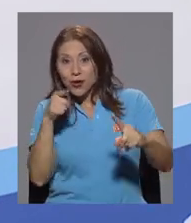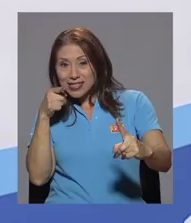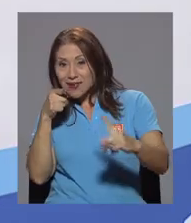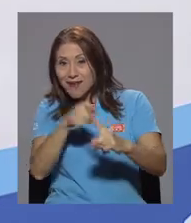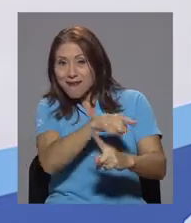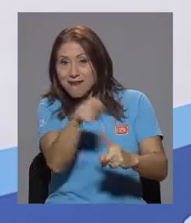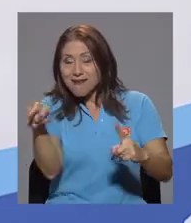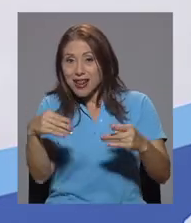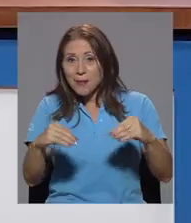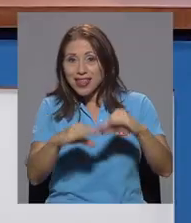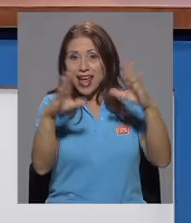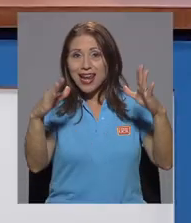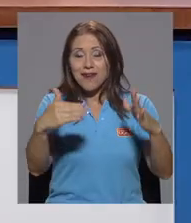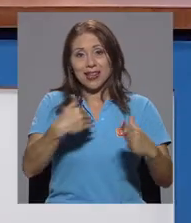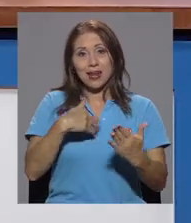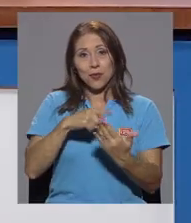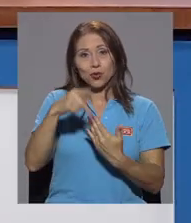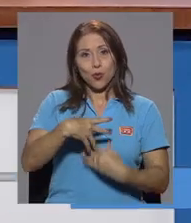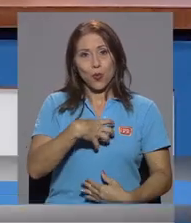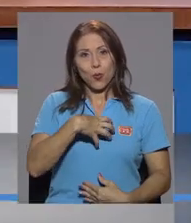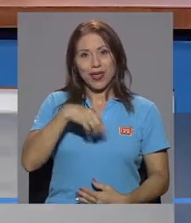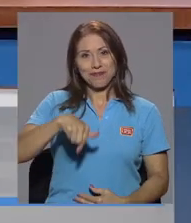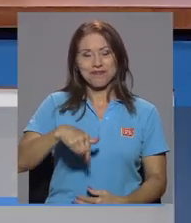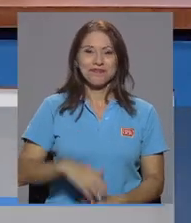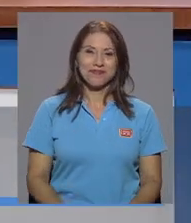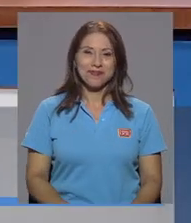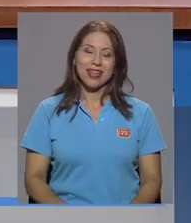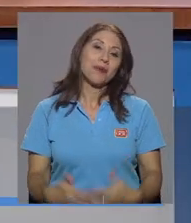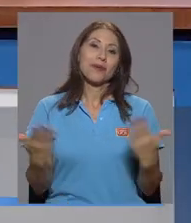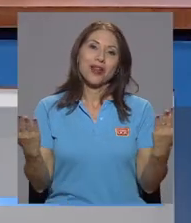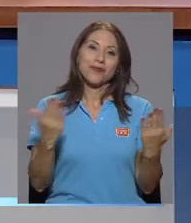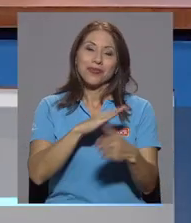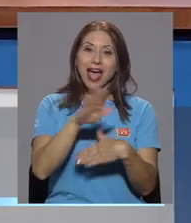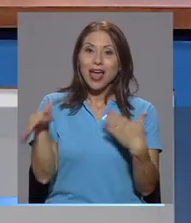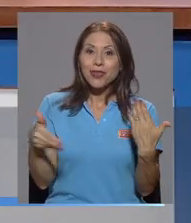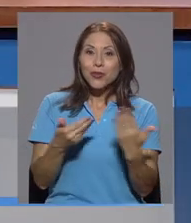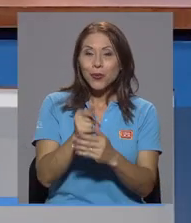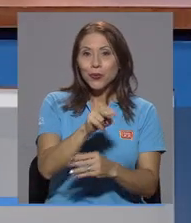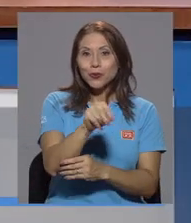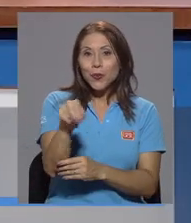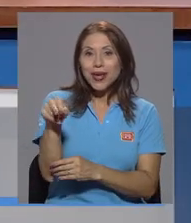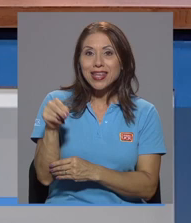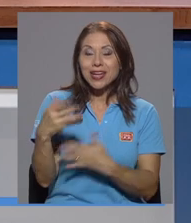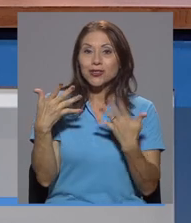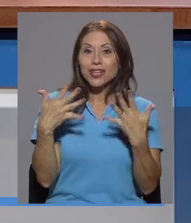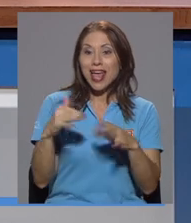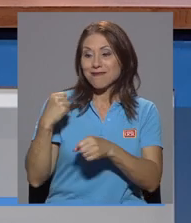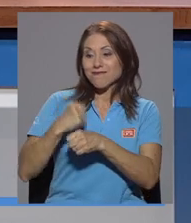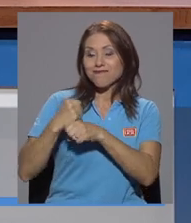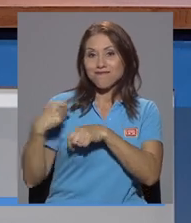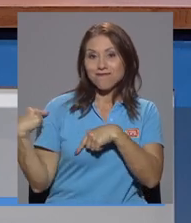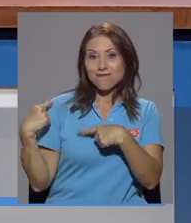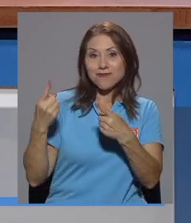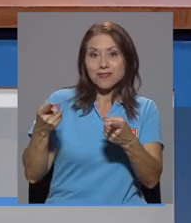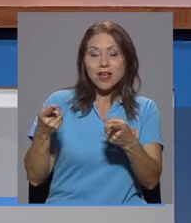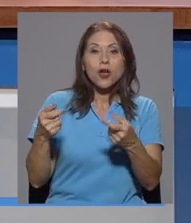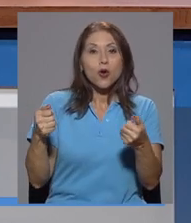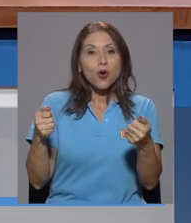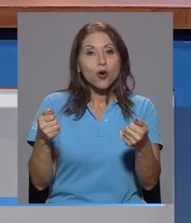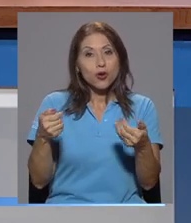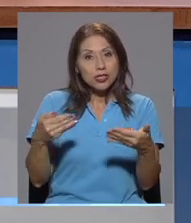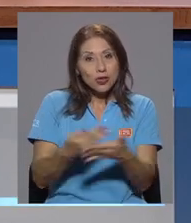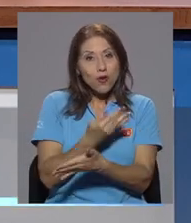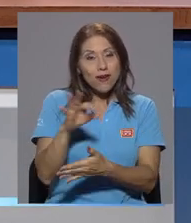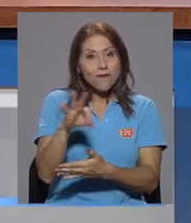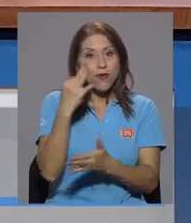producción propia del canal bueno este rocío a todos los compañeros que han tenido que ver con esta nueva forma de